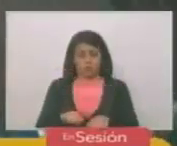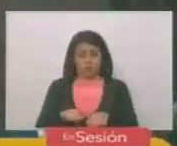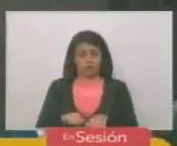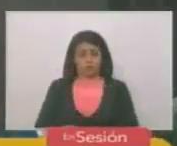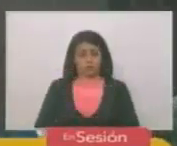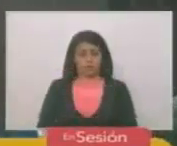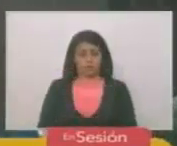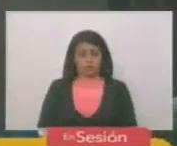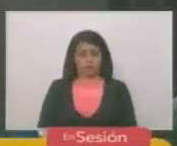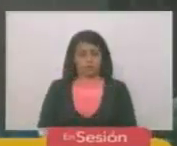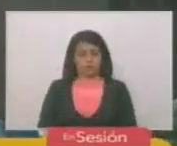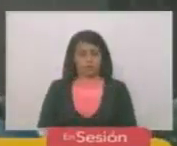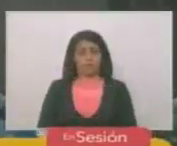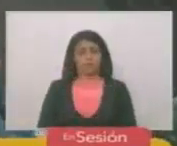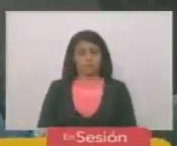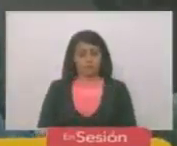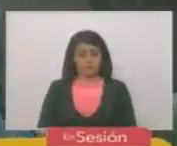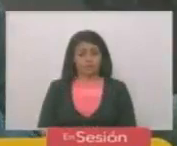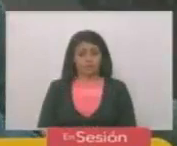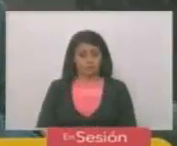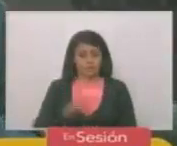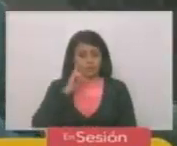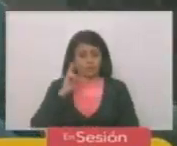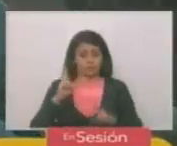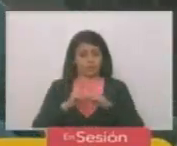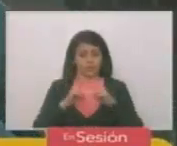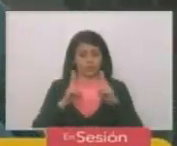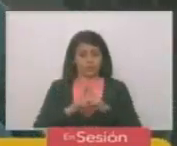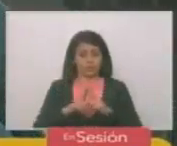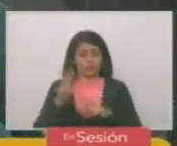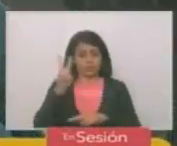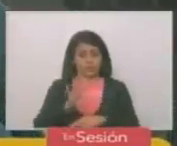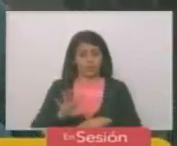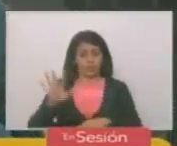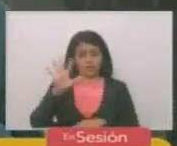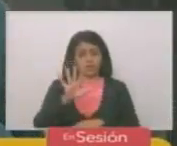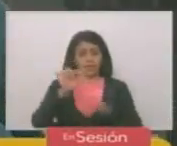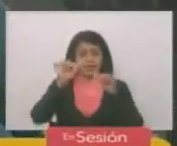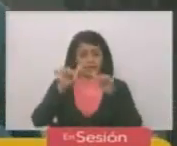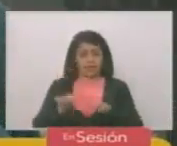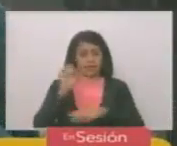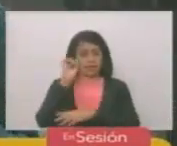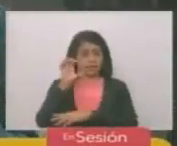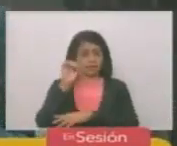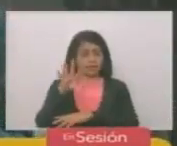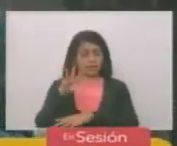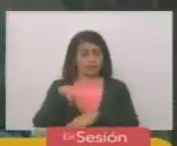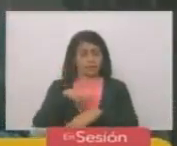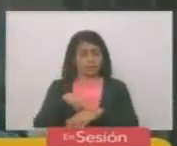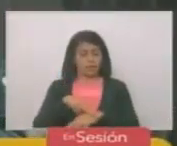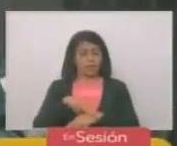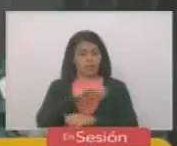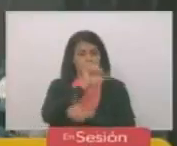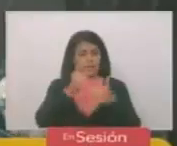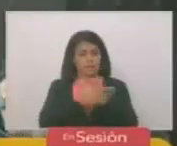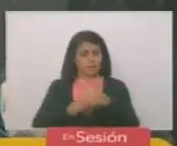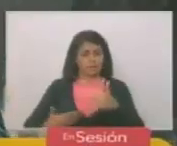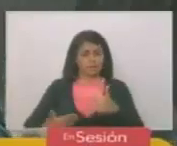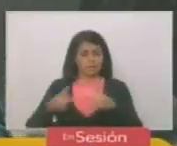Y hoy se reconoce por la vía a Venezuela y a esta asamblea de esa